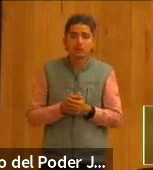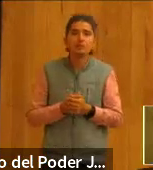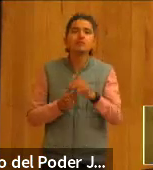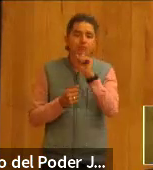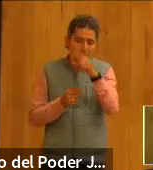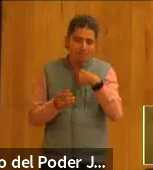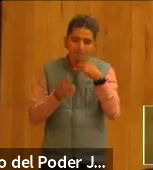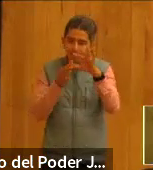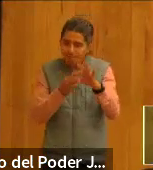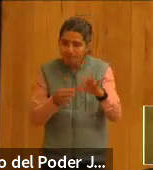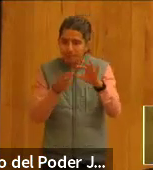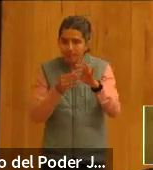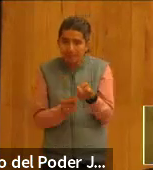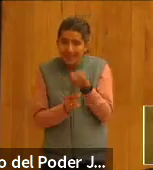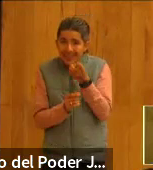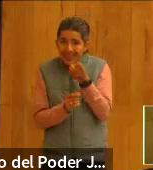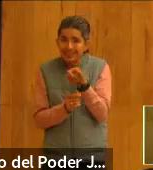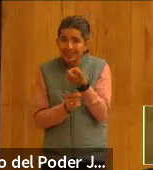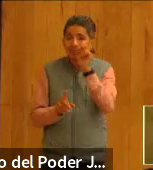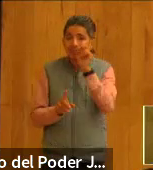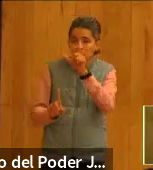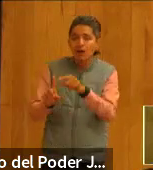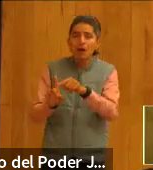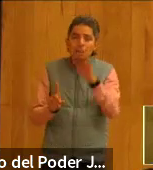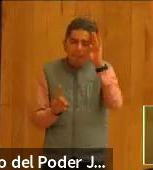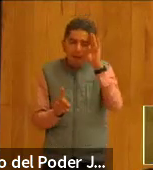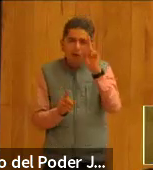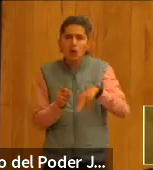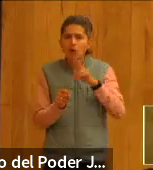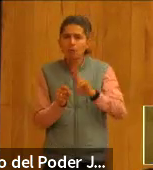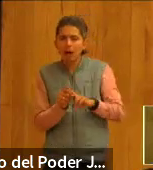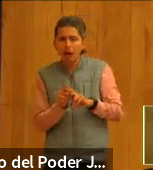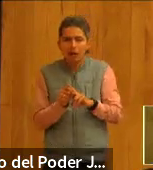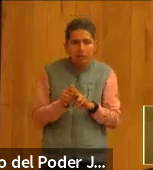señalé pues que bajo esa circunstancia ella ya había normalizado y no podía hacer